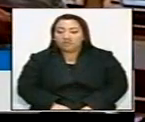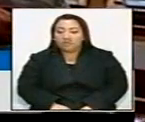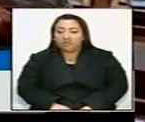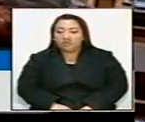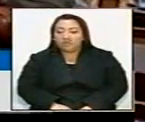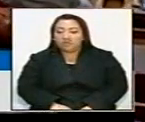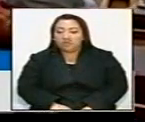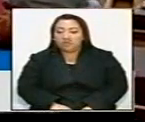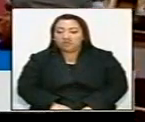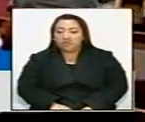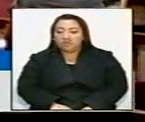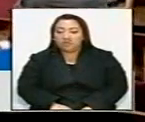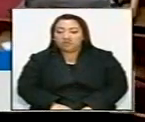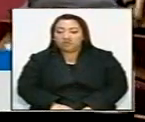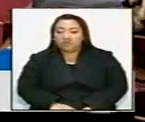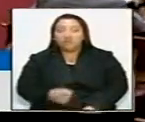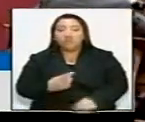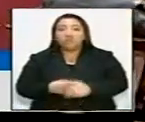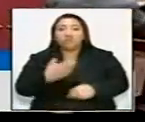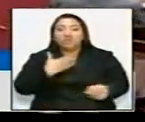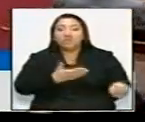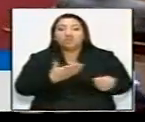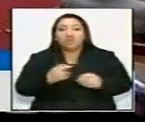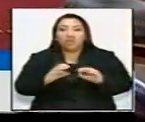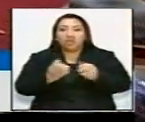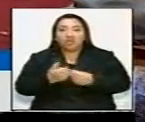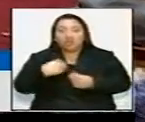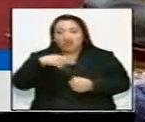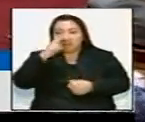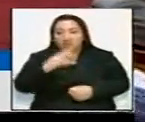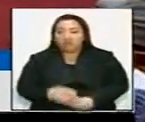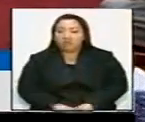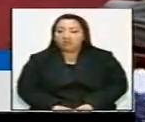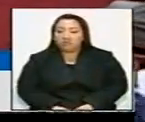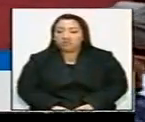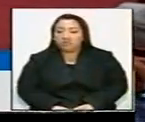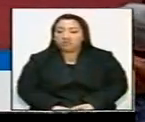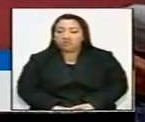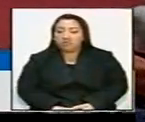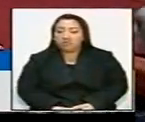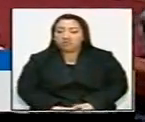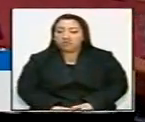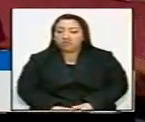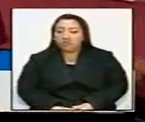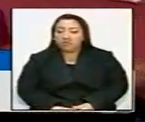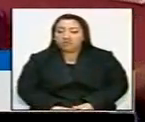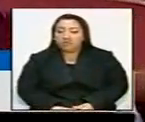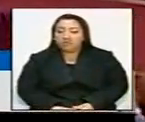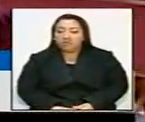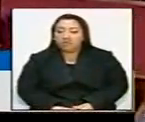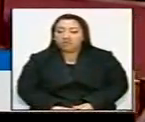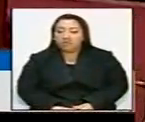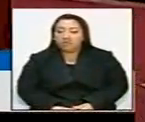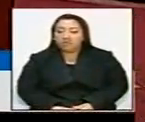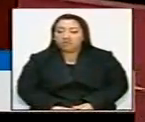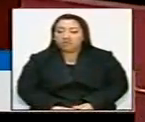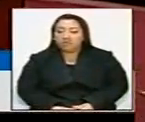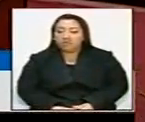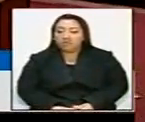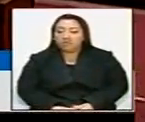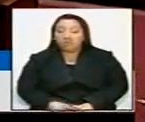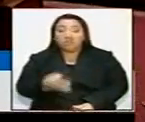aquí al Congreso peruano. Realmente estoy muy feliz y